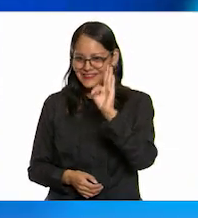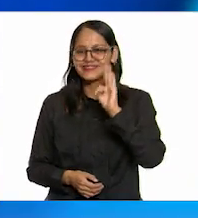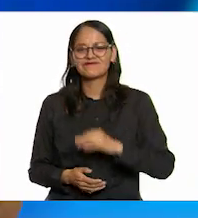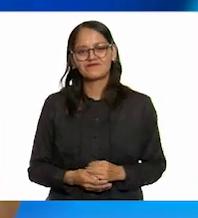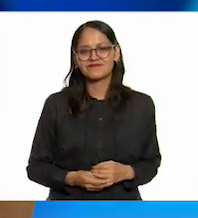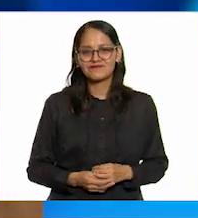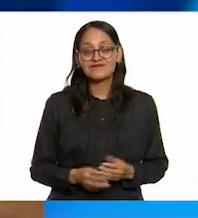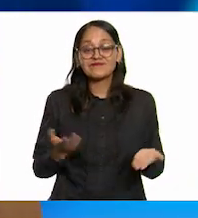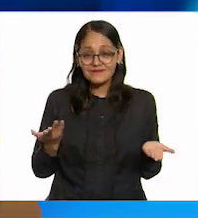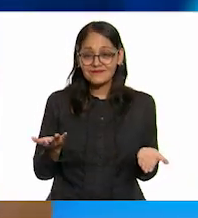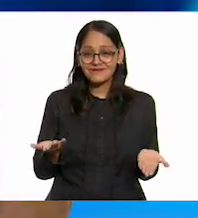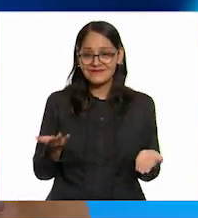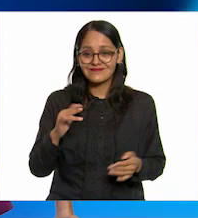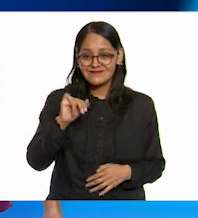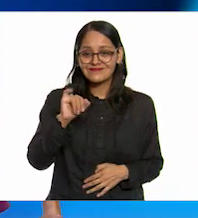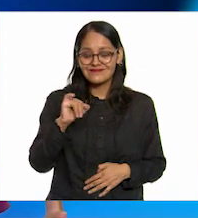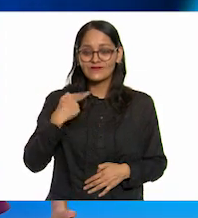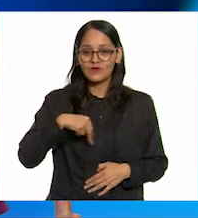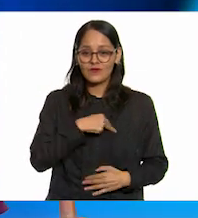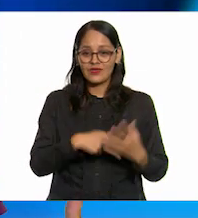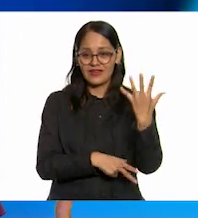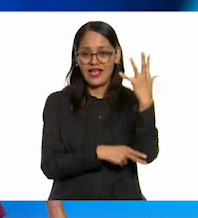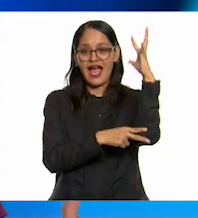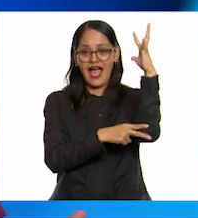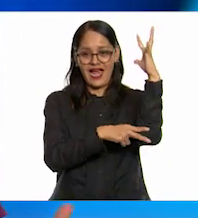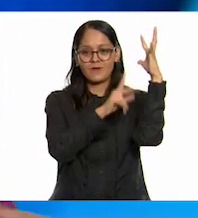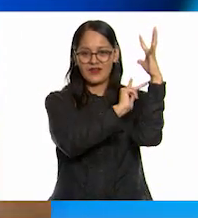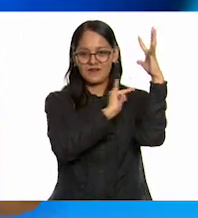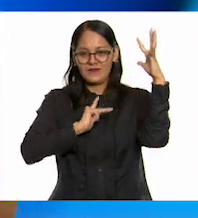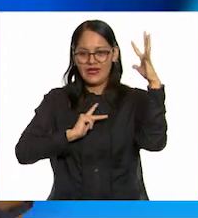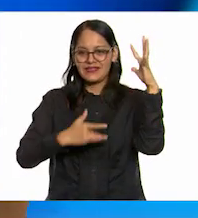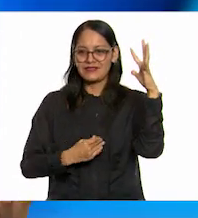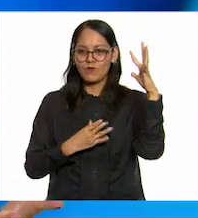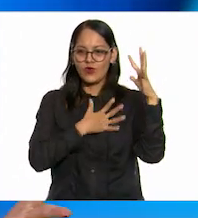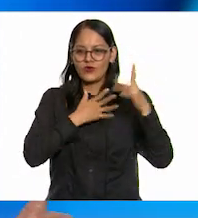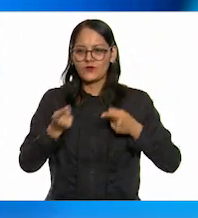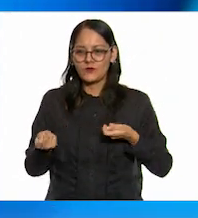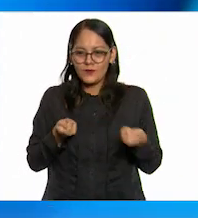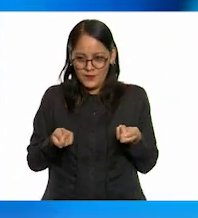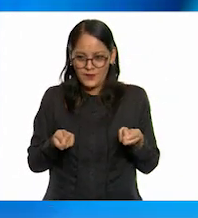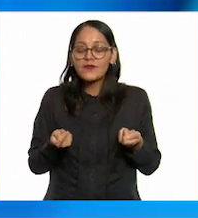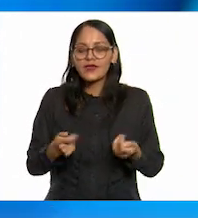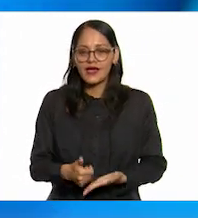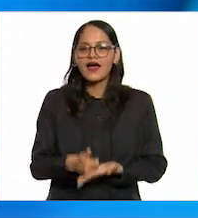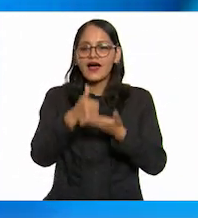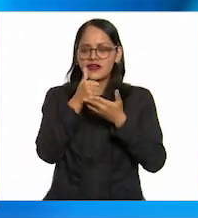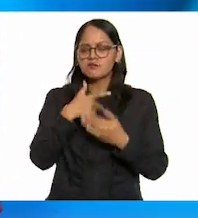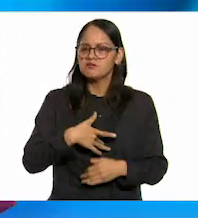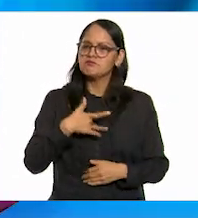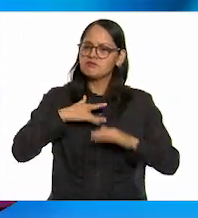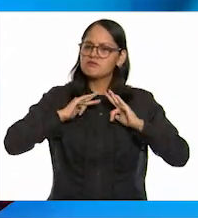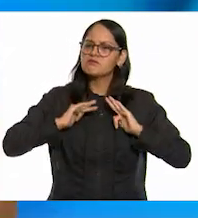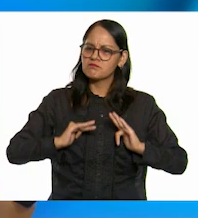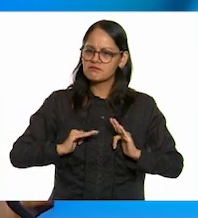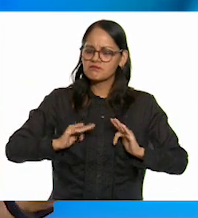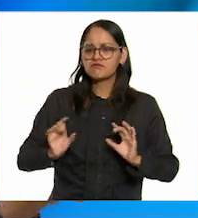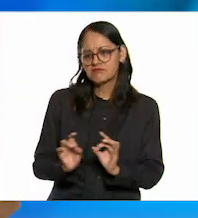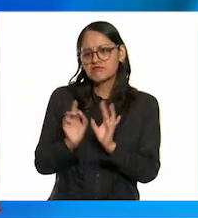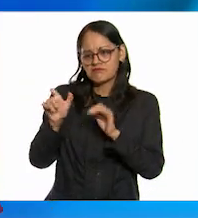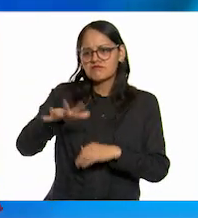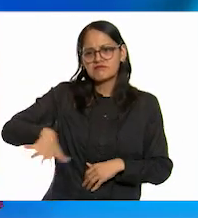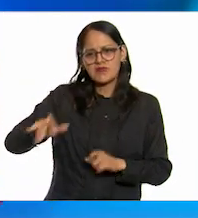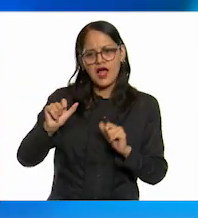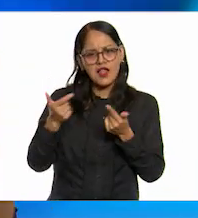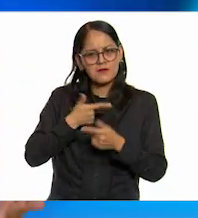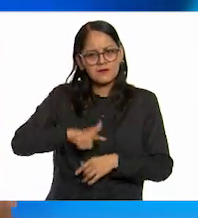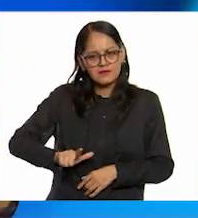¡Correcto! Así es como nuestro árbol regulador de emociones nos puede ayudar a sentirnos mejor ante una situación de